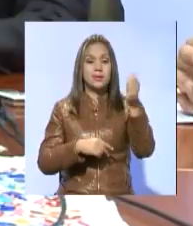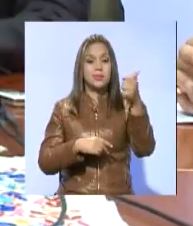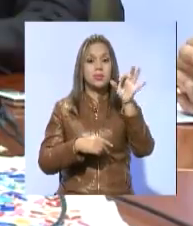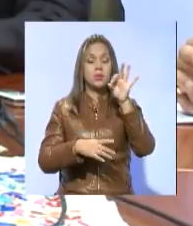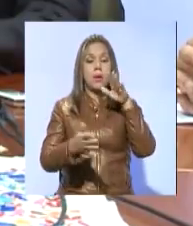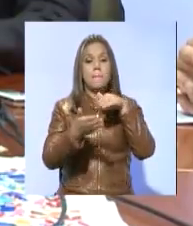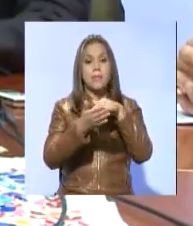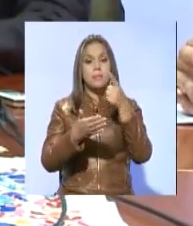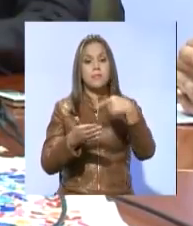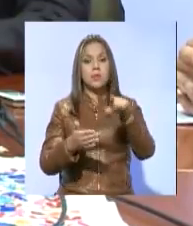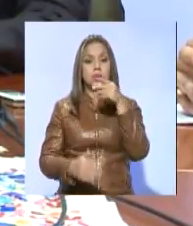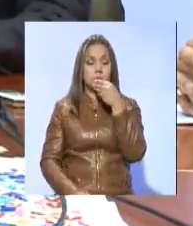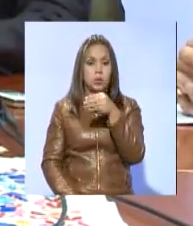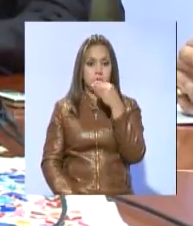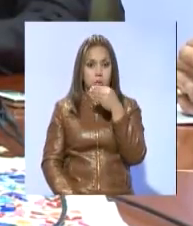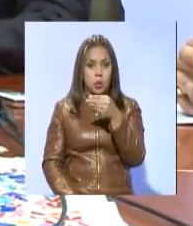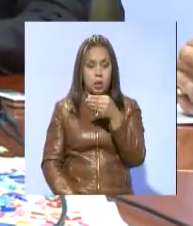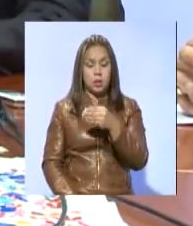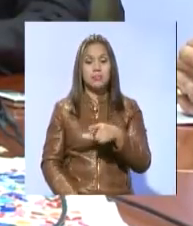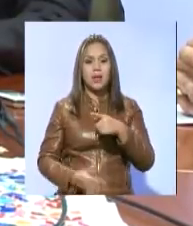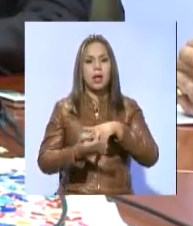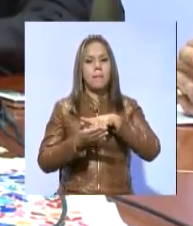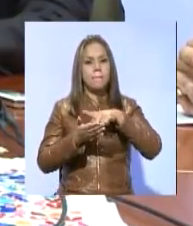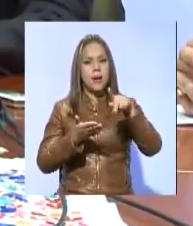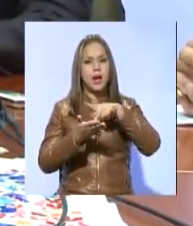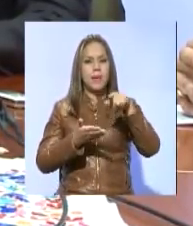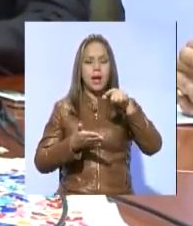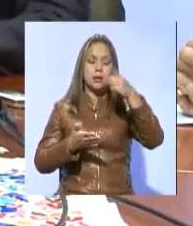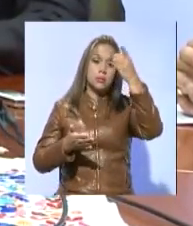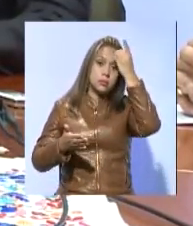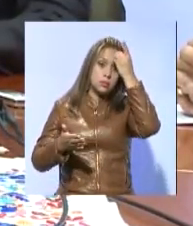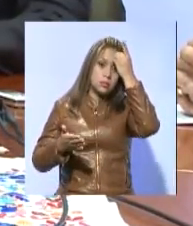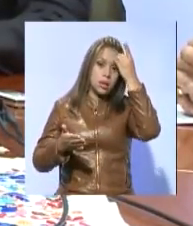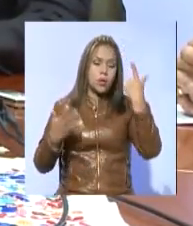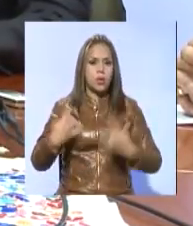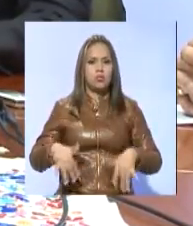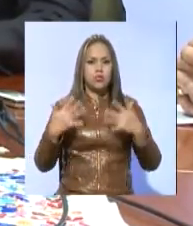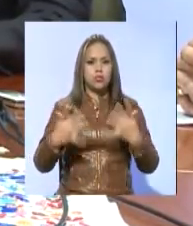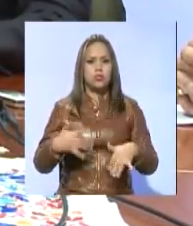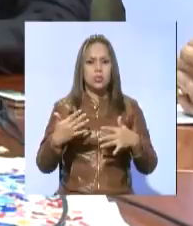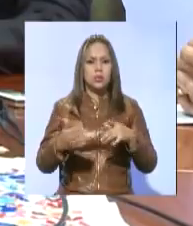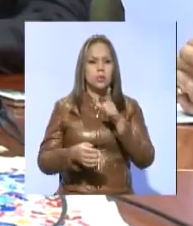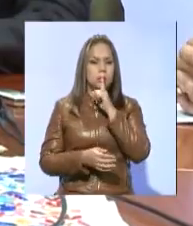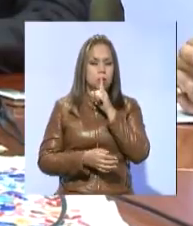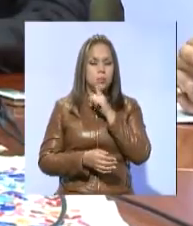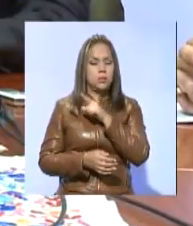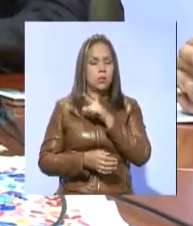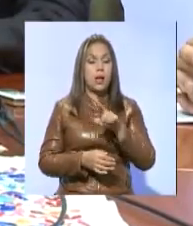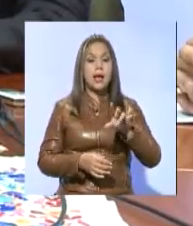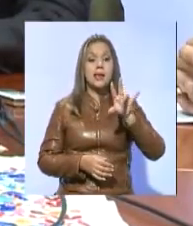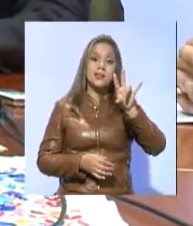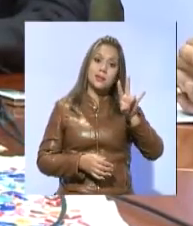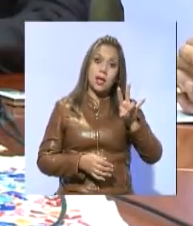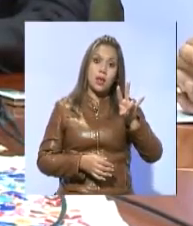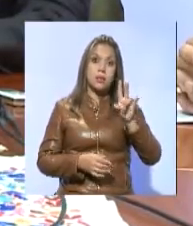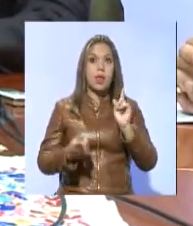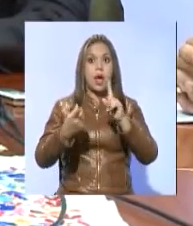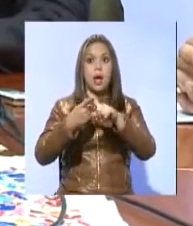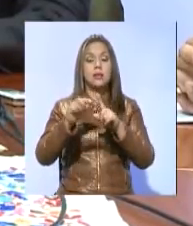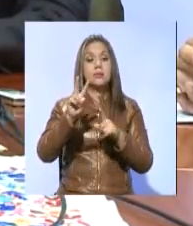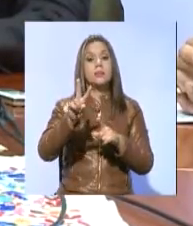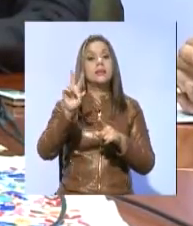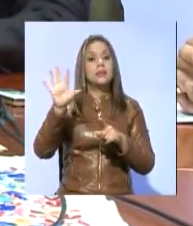19.000 millones de dólares. Para pagar esta deuda, que ha sido contratada con intereses que van desde el 7 al 8,